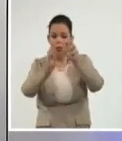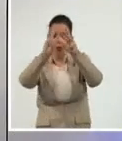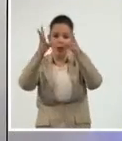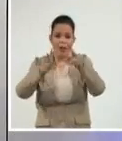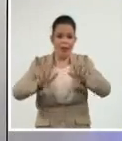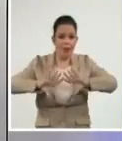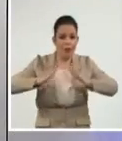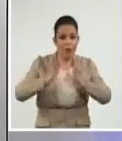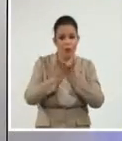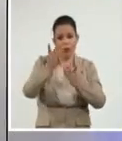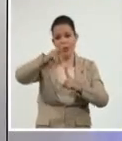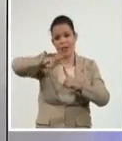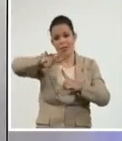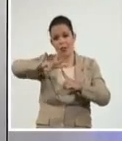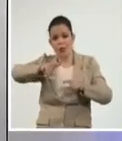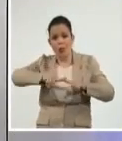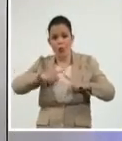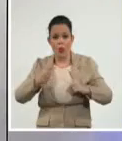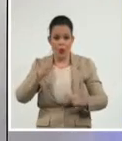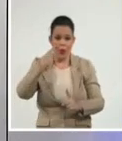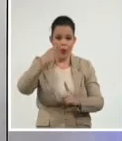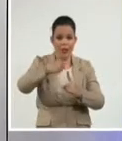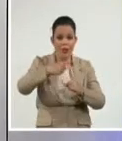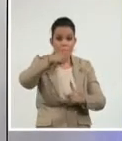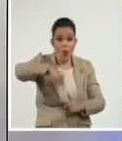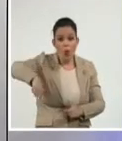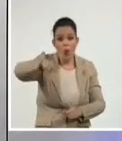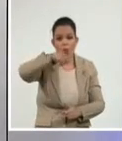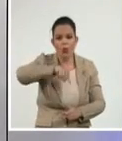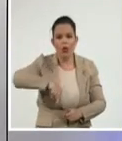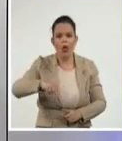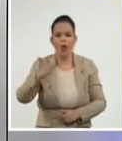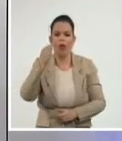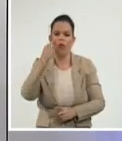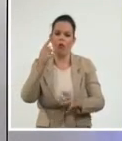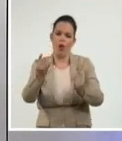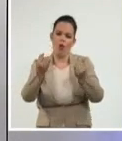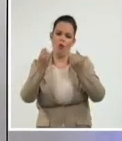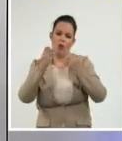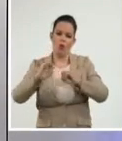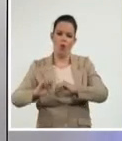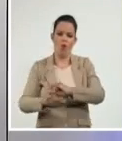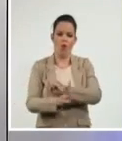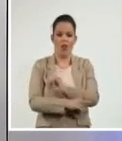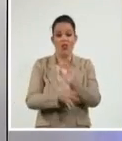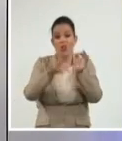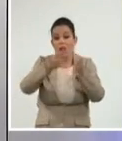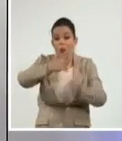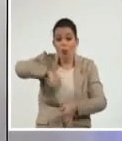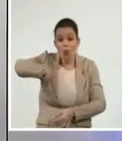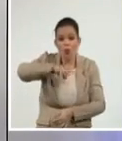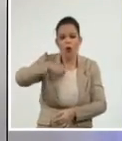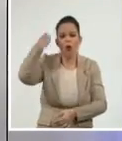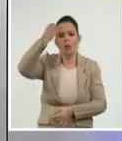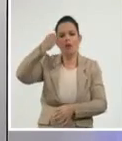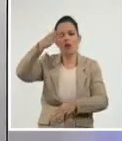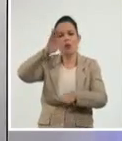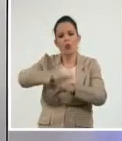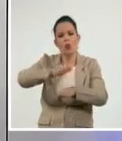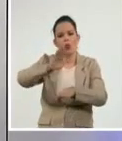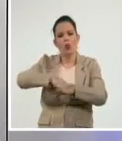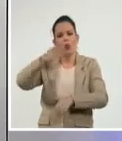usted no perciba a la luz del sol el daño que nos hace el bloqueo y le echemos la culpa al Estado, sus